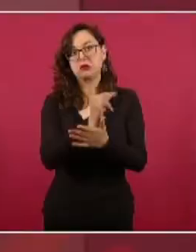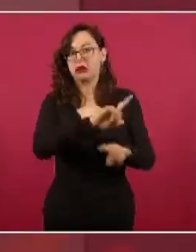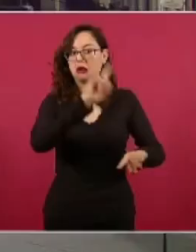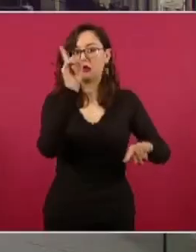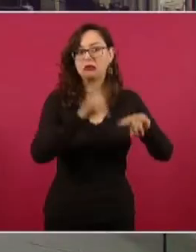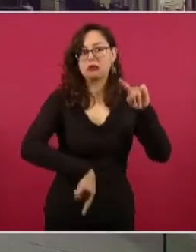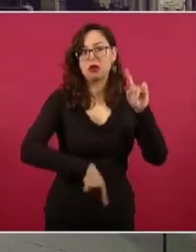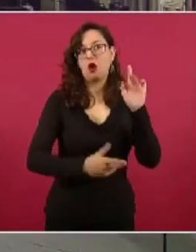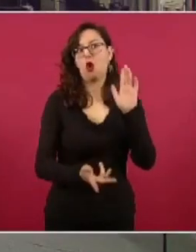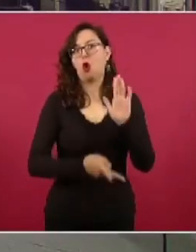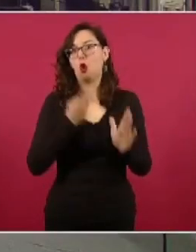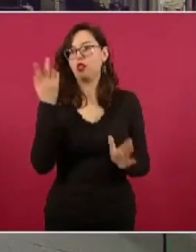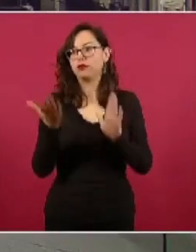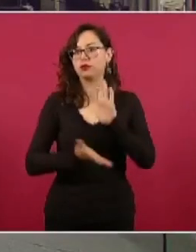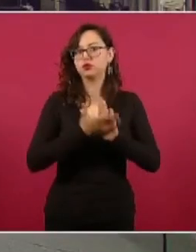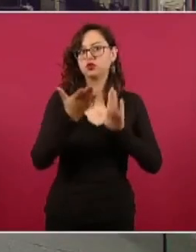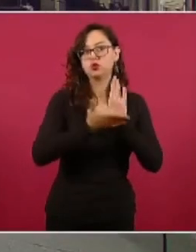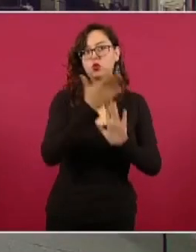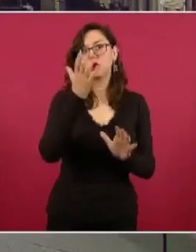por